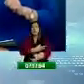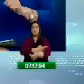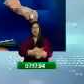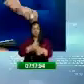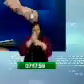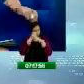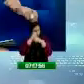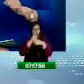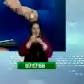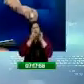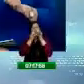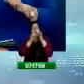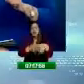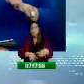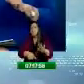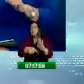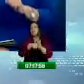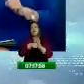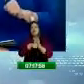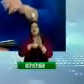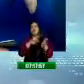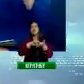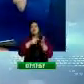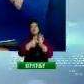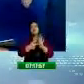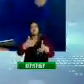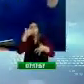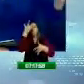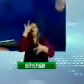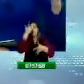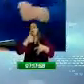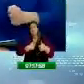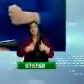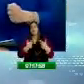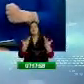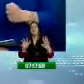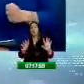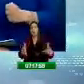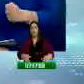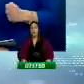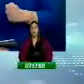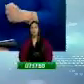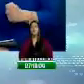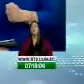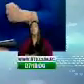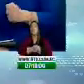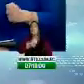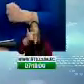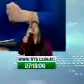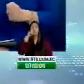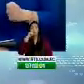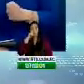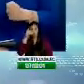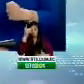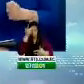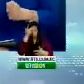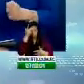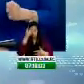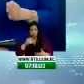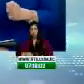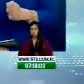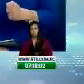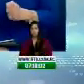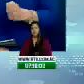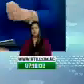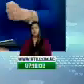día de ayer está negativa. Bien, ¿y qué hay del resto de trabajadores de la salud pública?